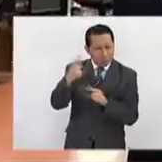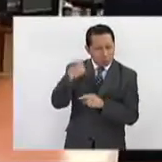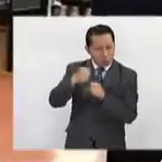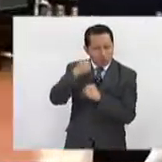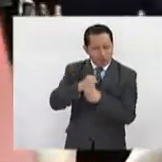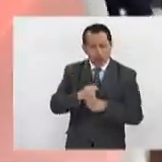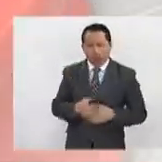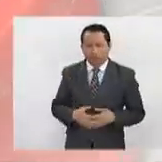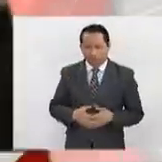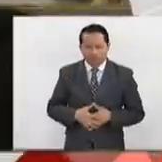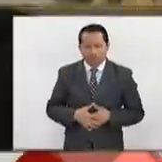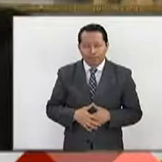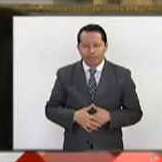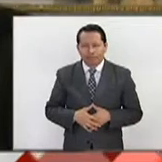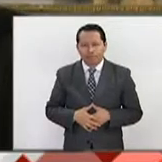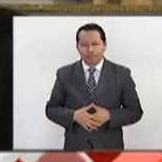pasado.